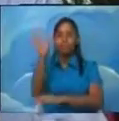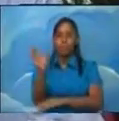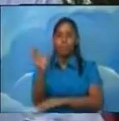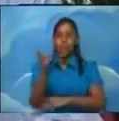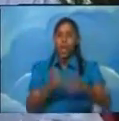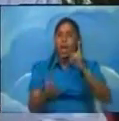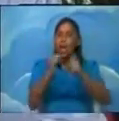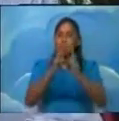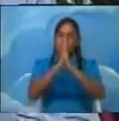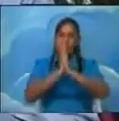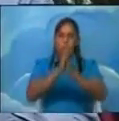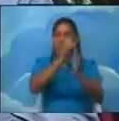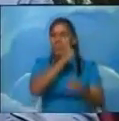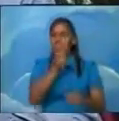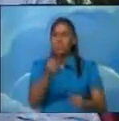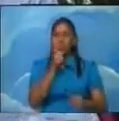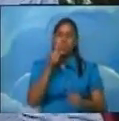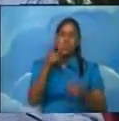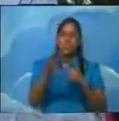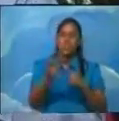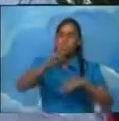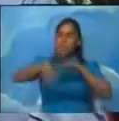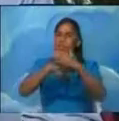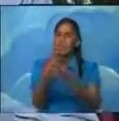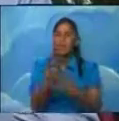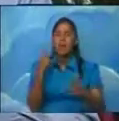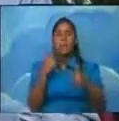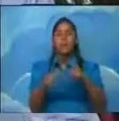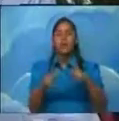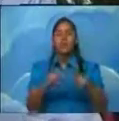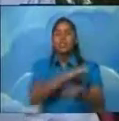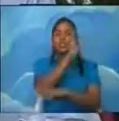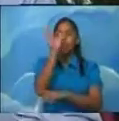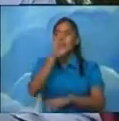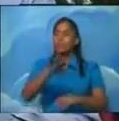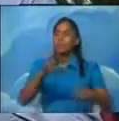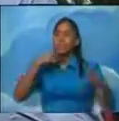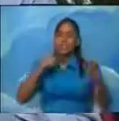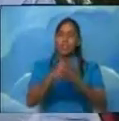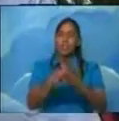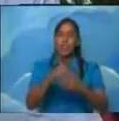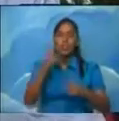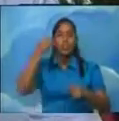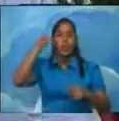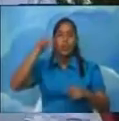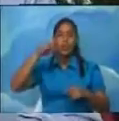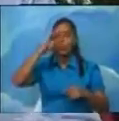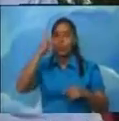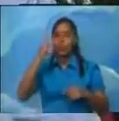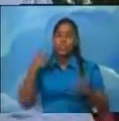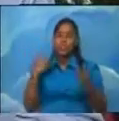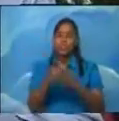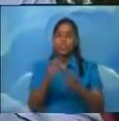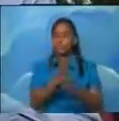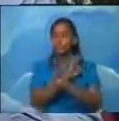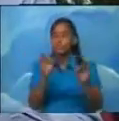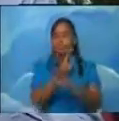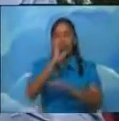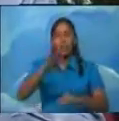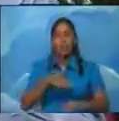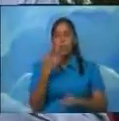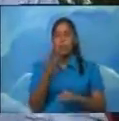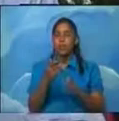Aunque ora, aunque ayuna, aunque quizás vigila, pero el cielo está cerrado. Y recuerde que cuando Dios cierra, nadie puede